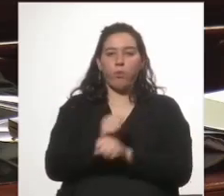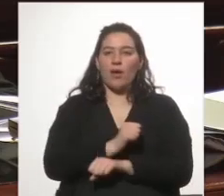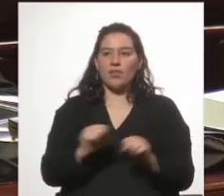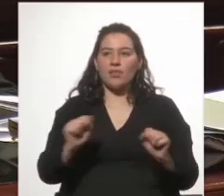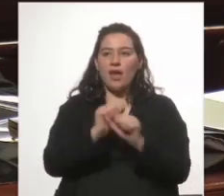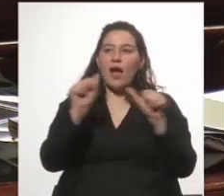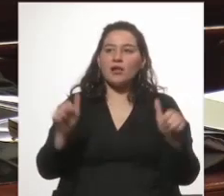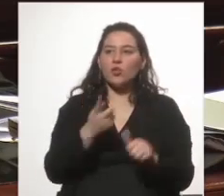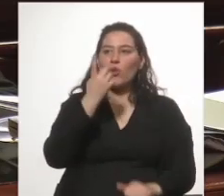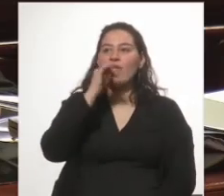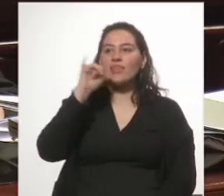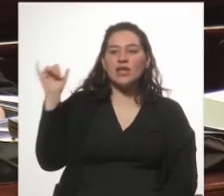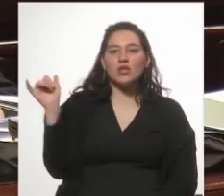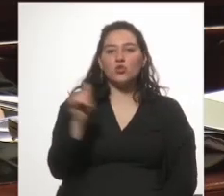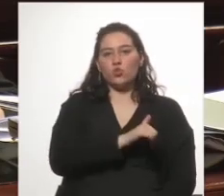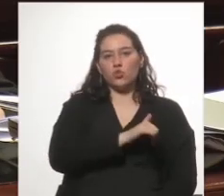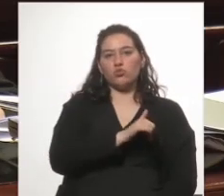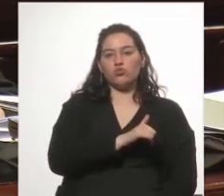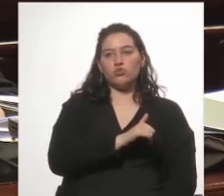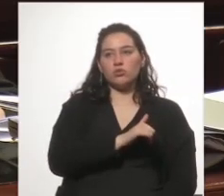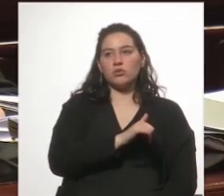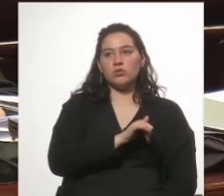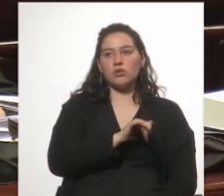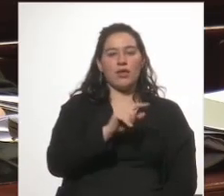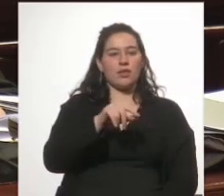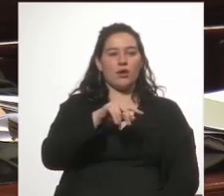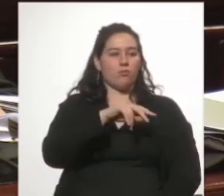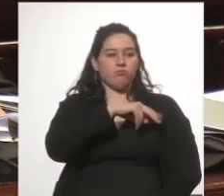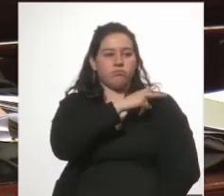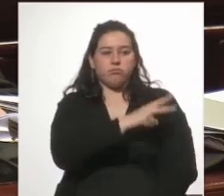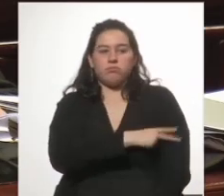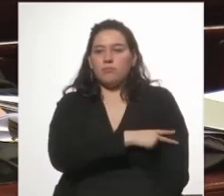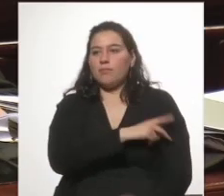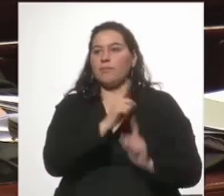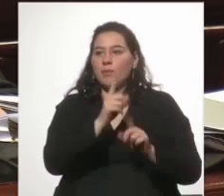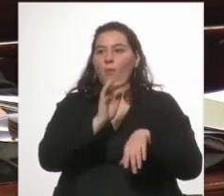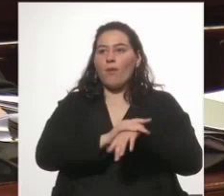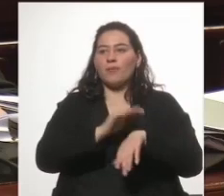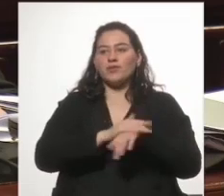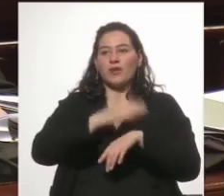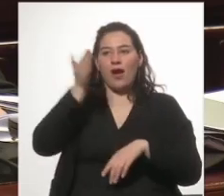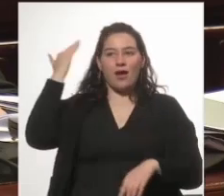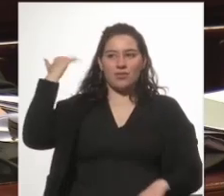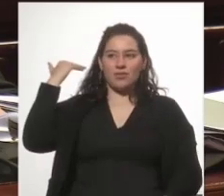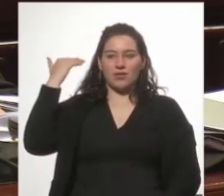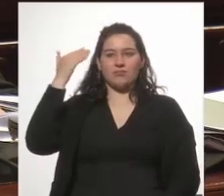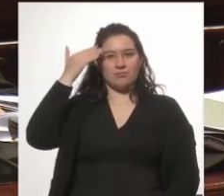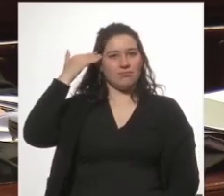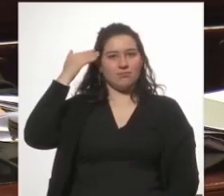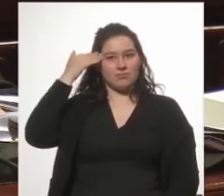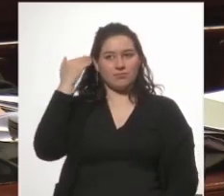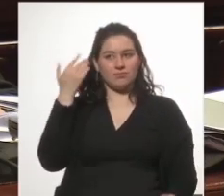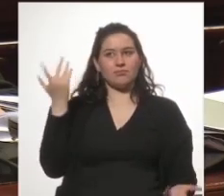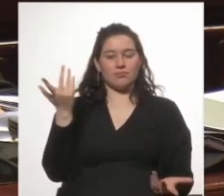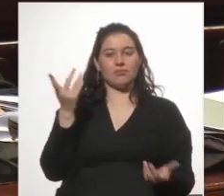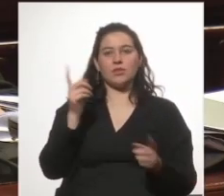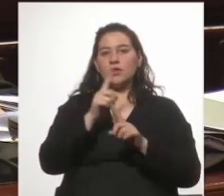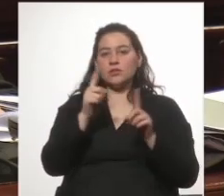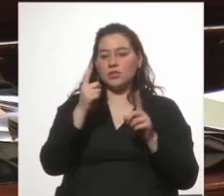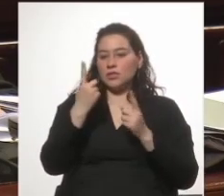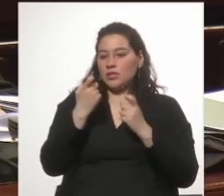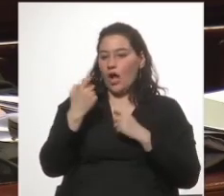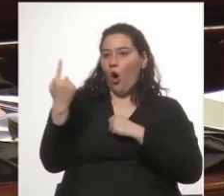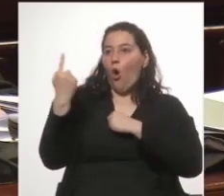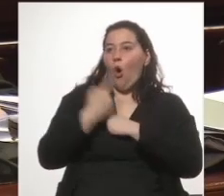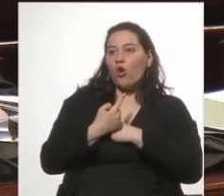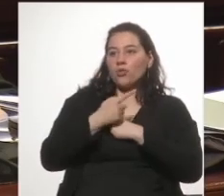una denuncia por cuenta y orden de un subalterno, como lo era el comandante en jefe del Ejército, sin mediar una orden de